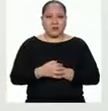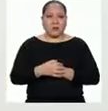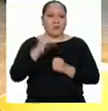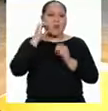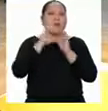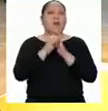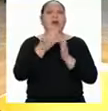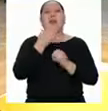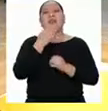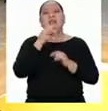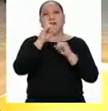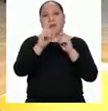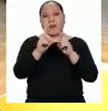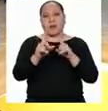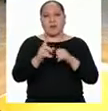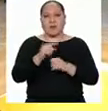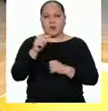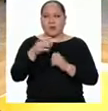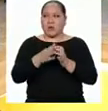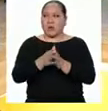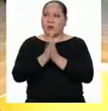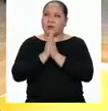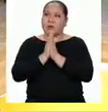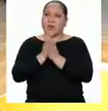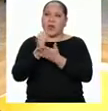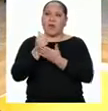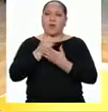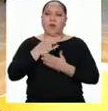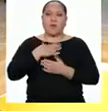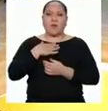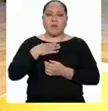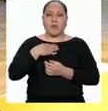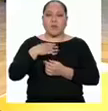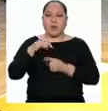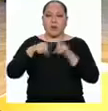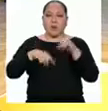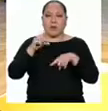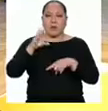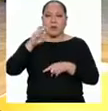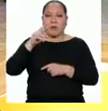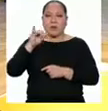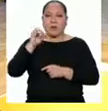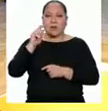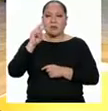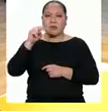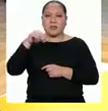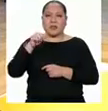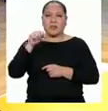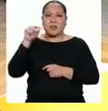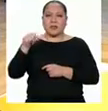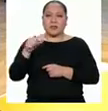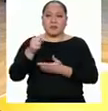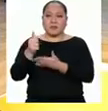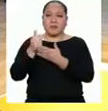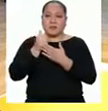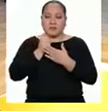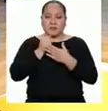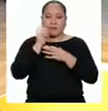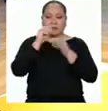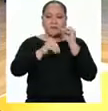entrevistado? Yo le pedí ayuda a Cristina, mi prima, que está en primero. Ella me ayudó y aplicó las